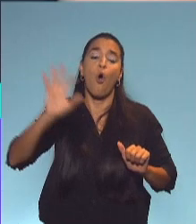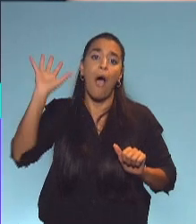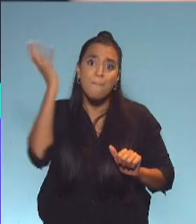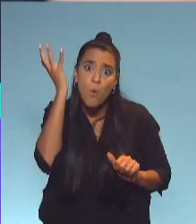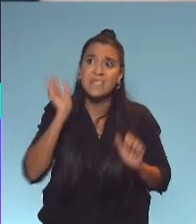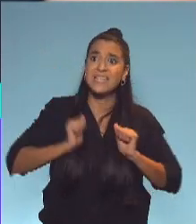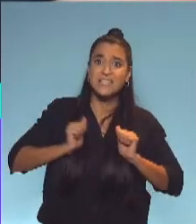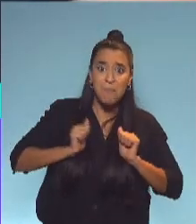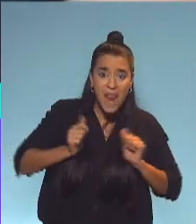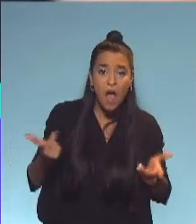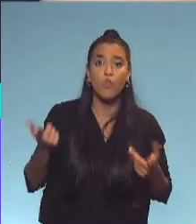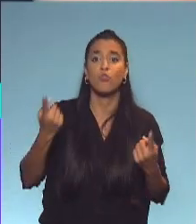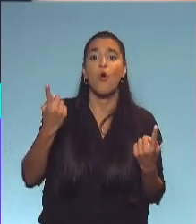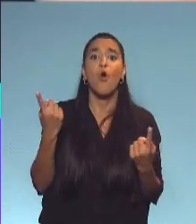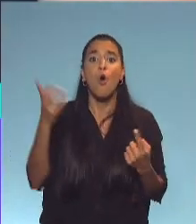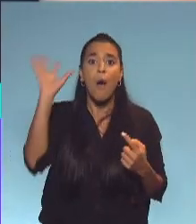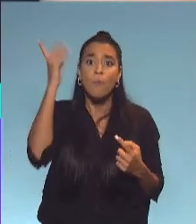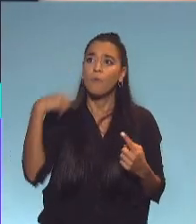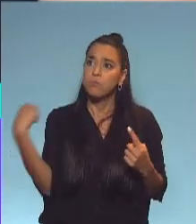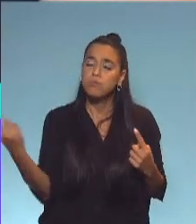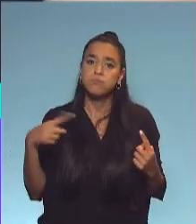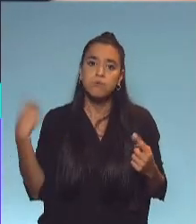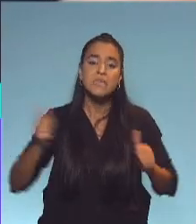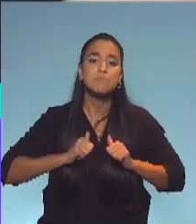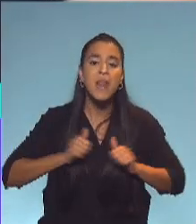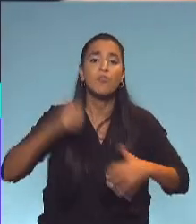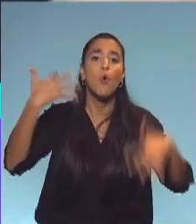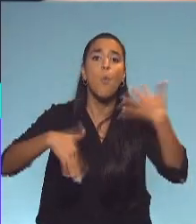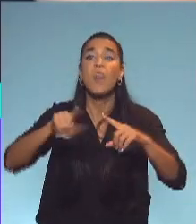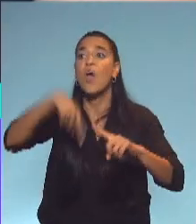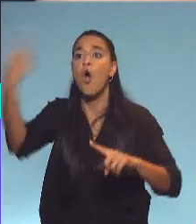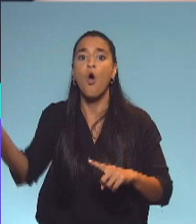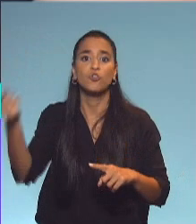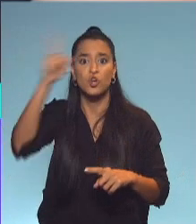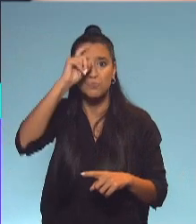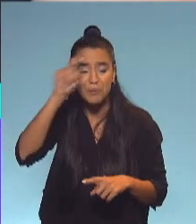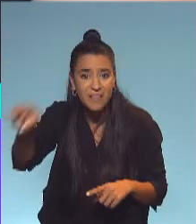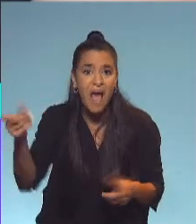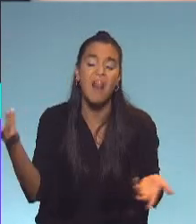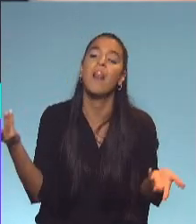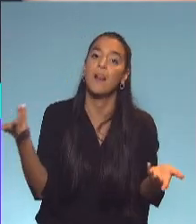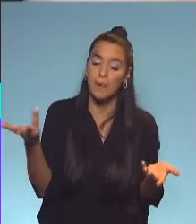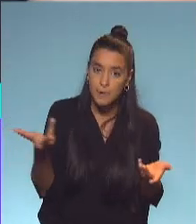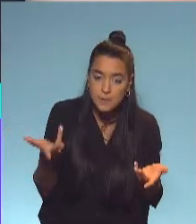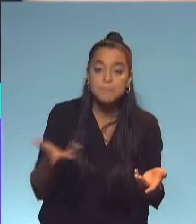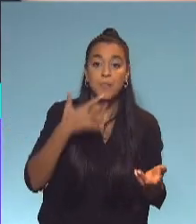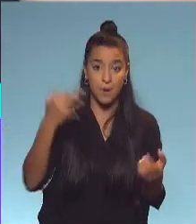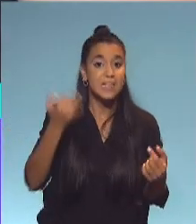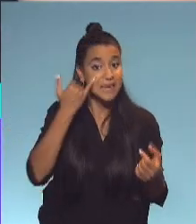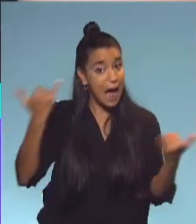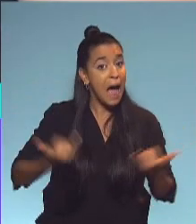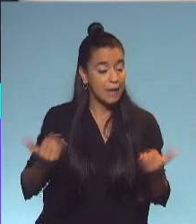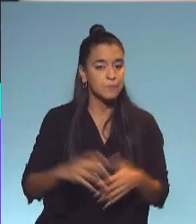ambulancia, dando vueltas en una ambulancia, esperando en la guardia de otra institución. La verdad es que eso ya lo estamos